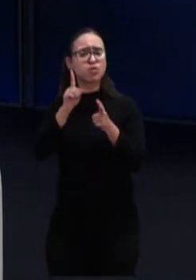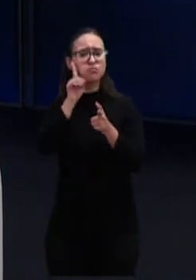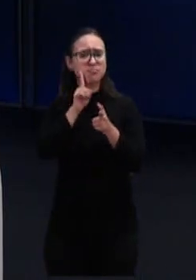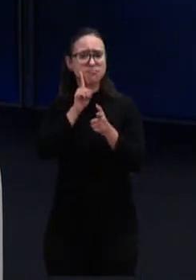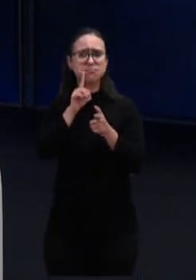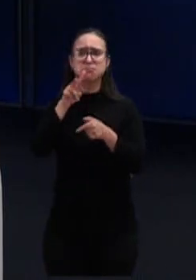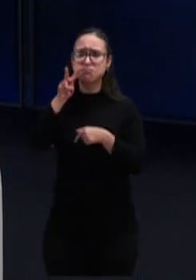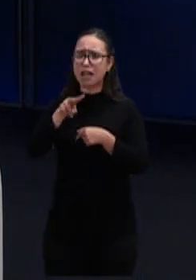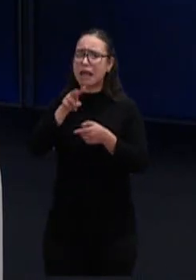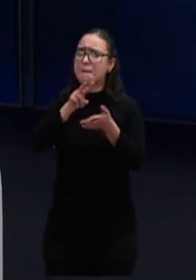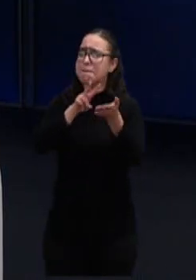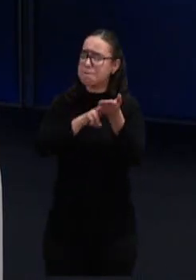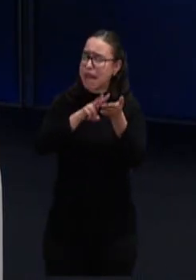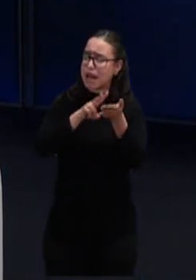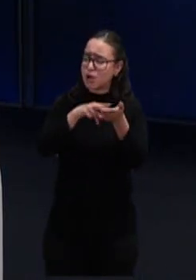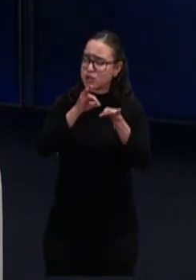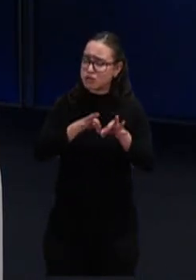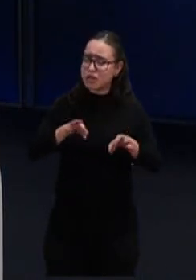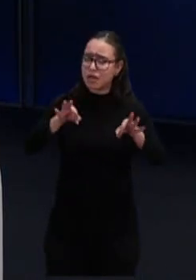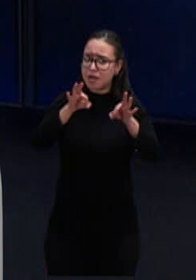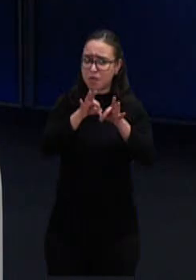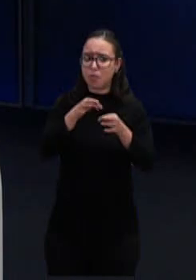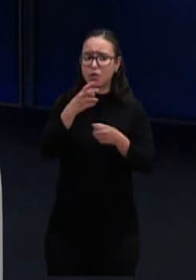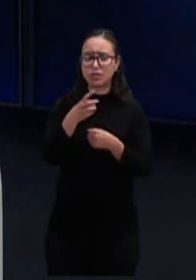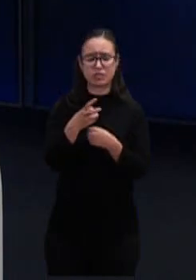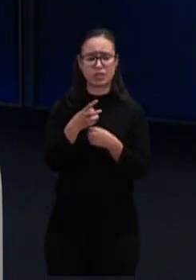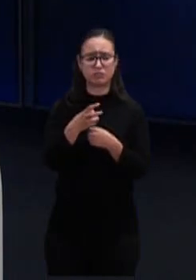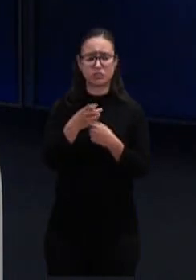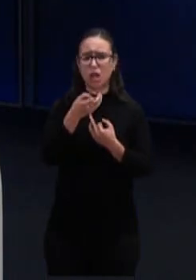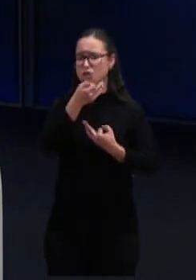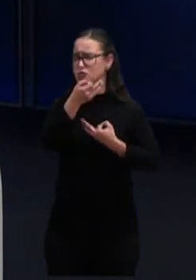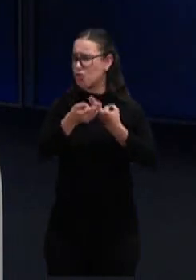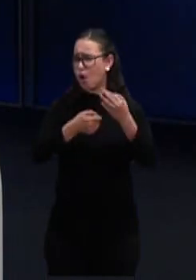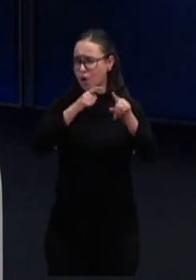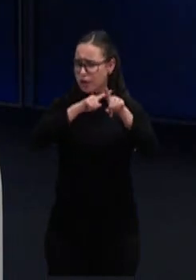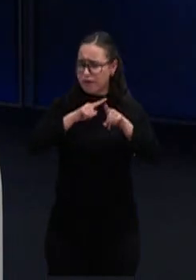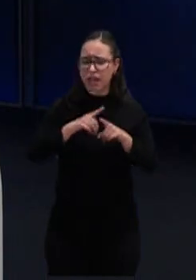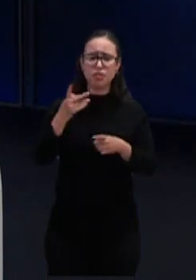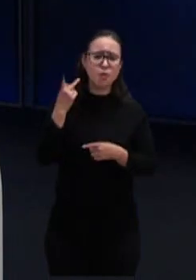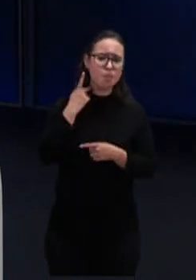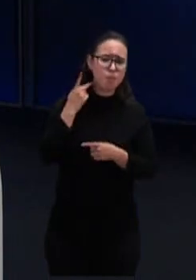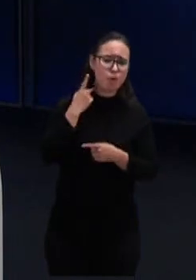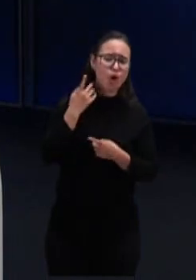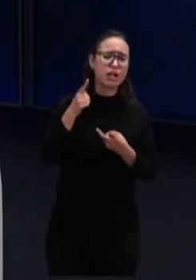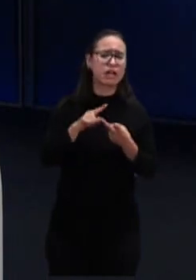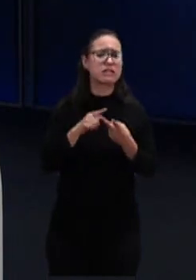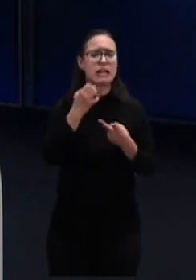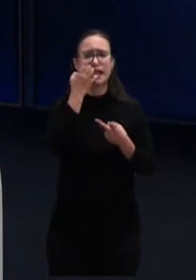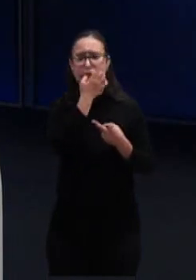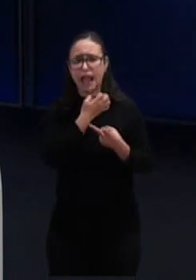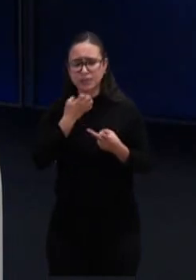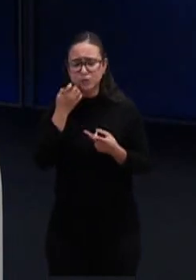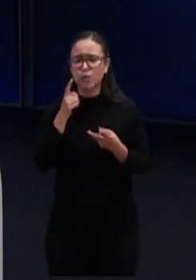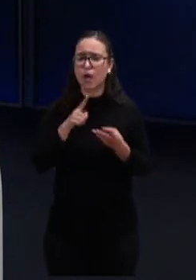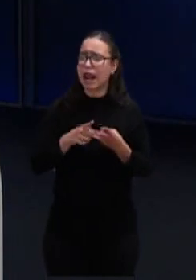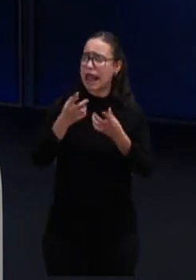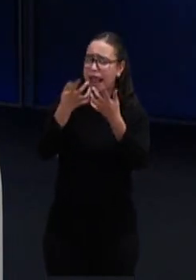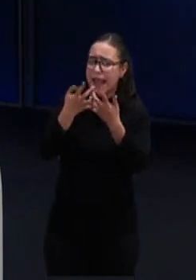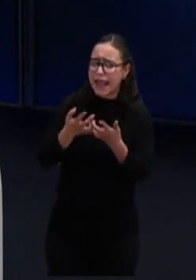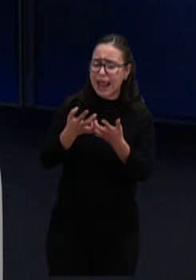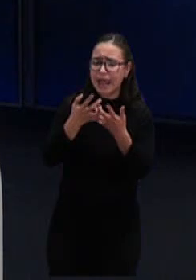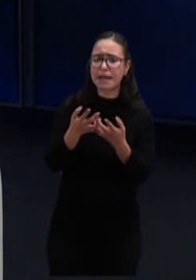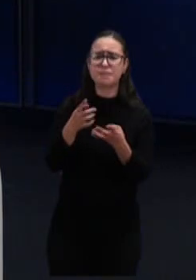nunca antes se sienten esas mujeres valiosas de todos los ámbitos de la política de la academia de la empresa del